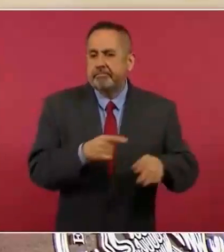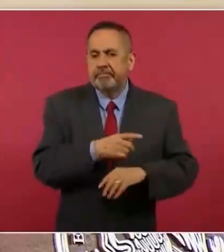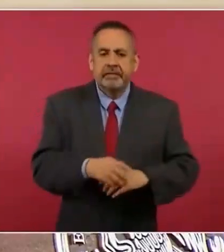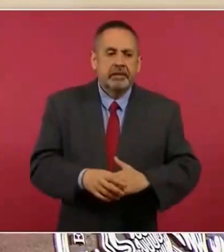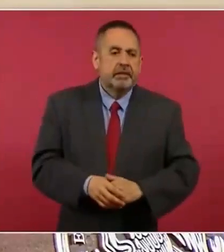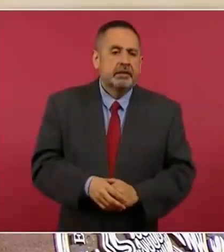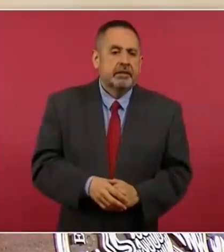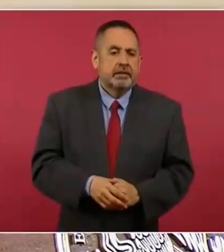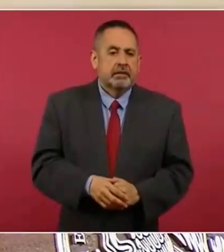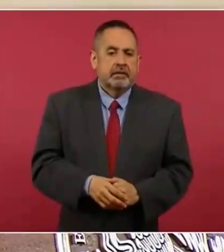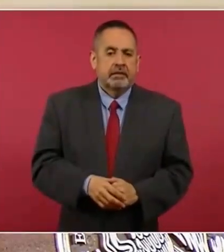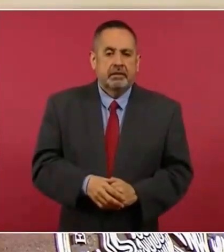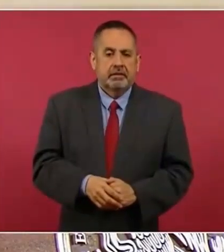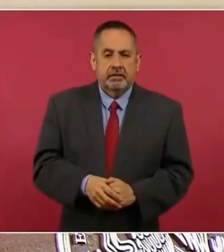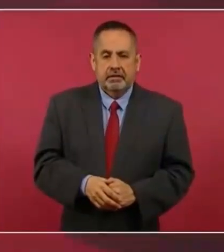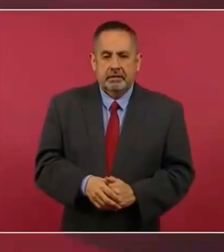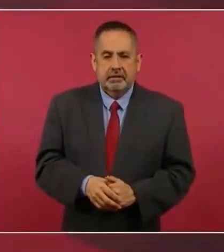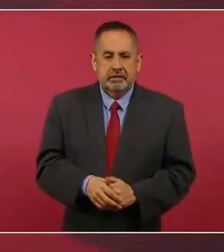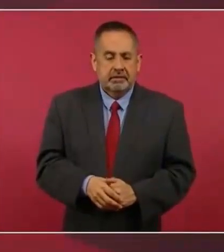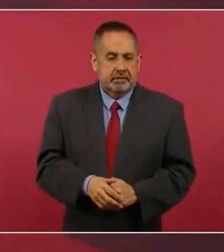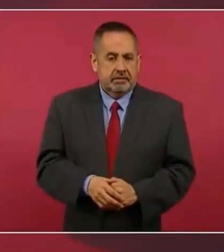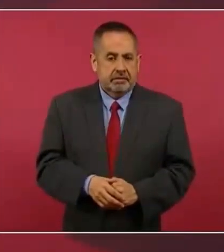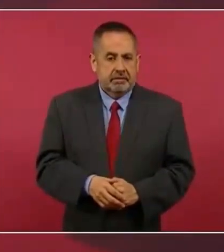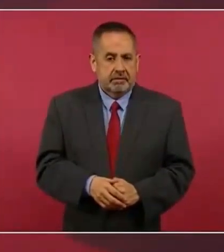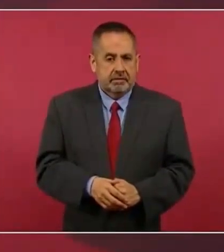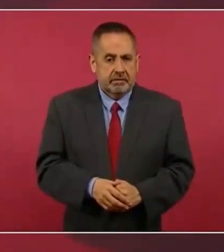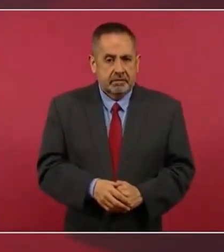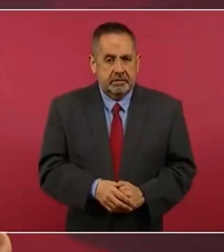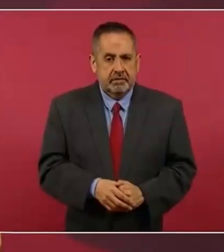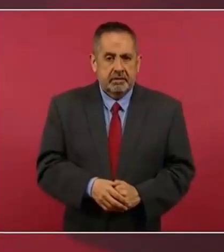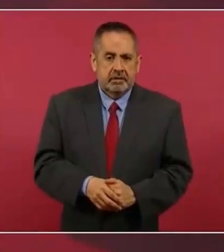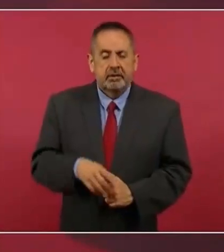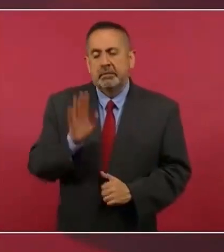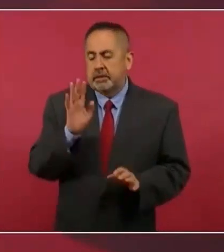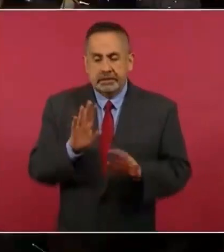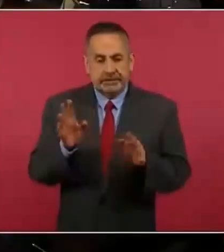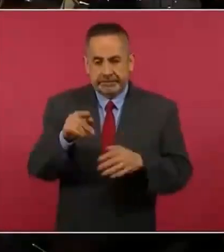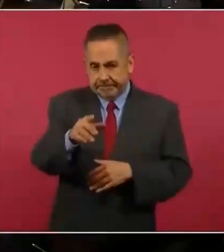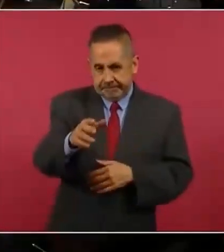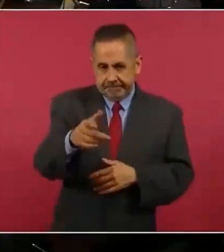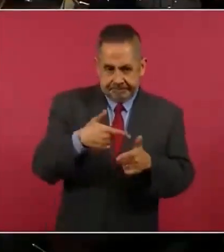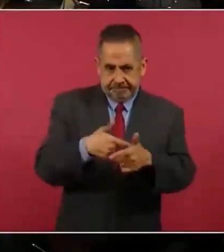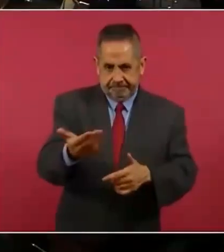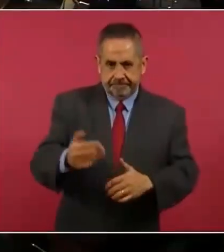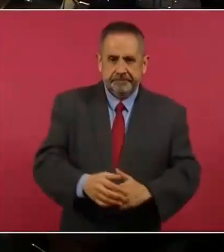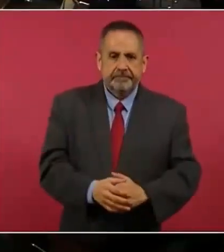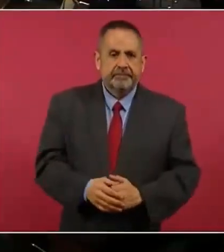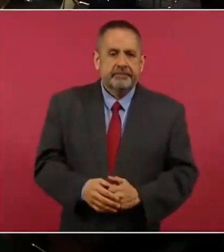Pero bueno, vamos a seguir adelante.